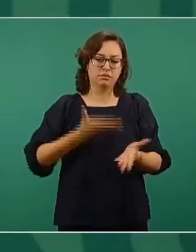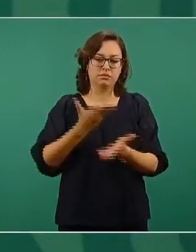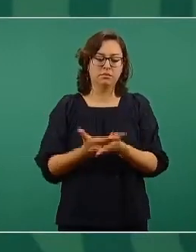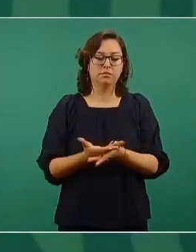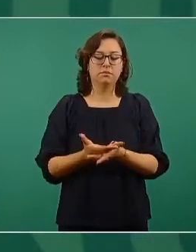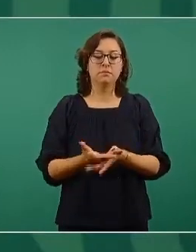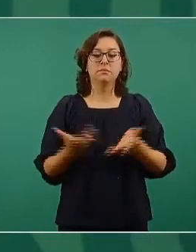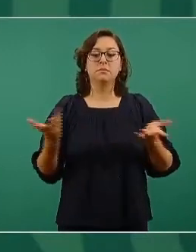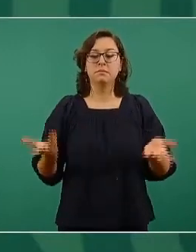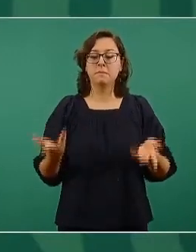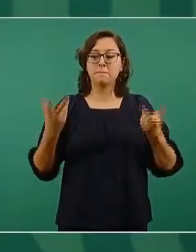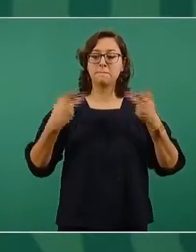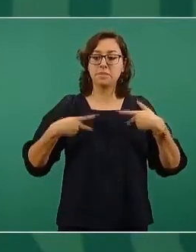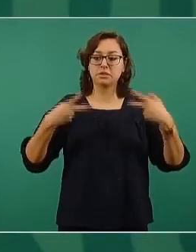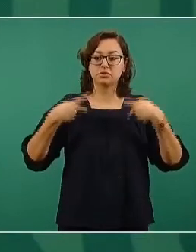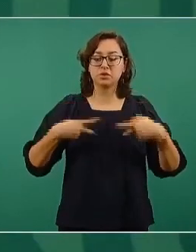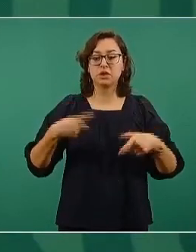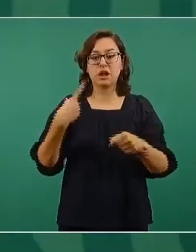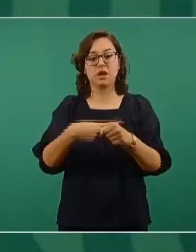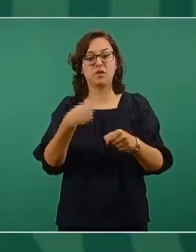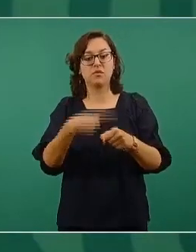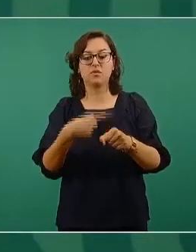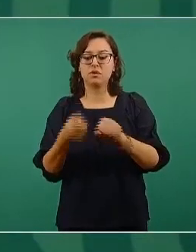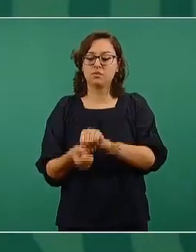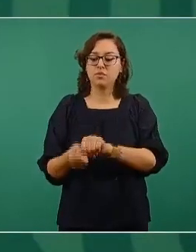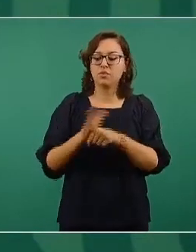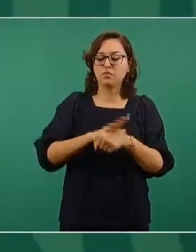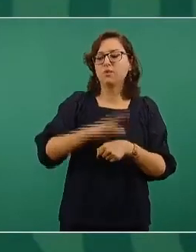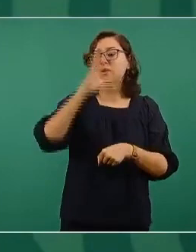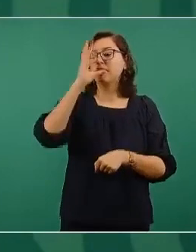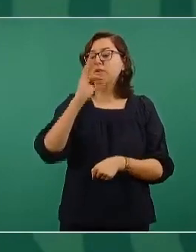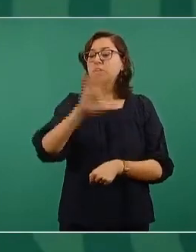apoyo a familiares de